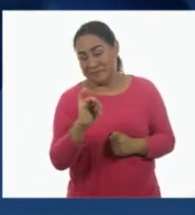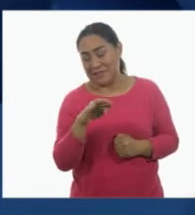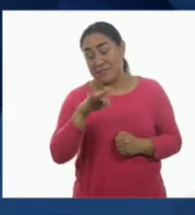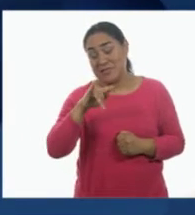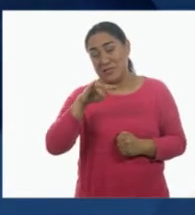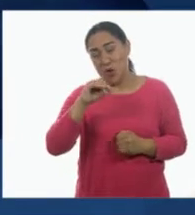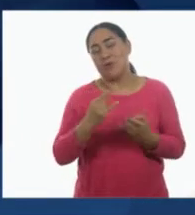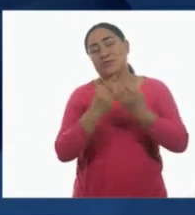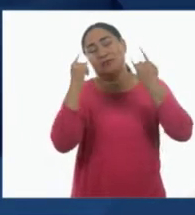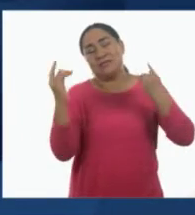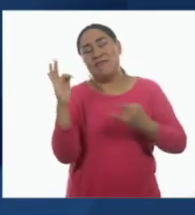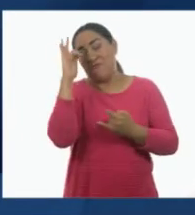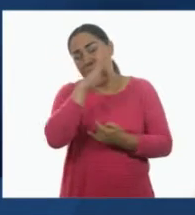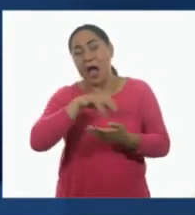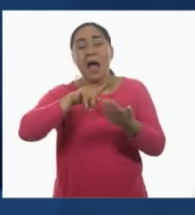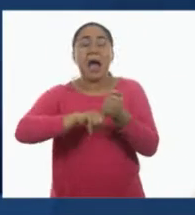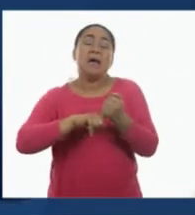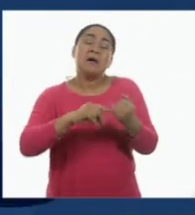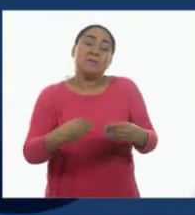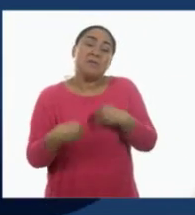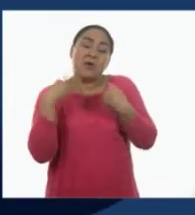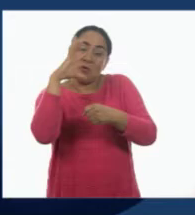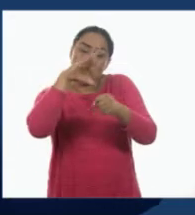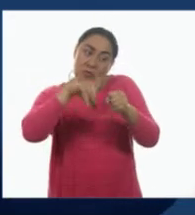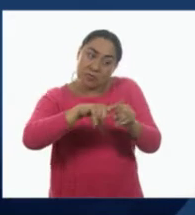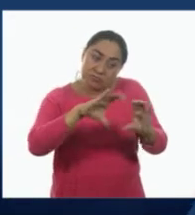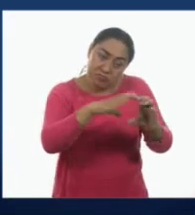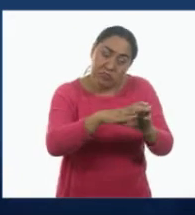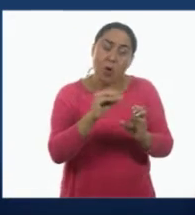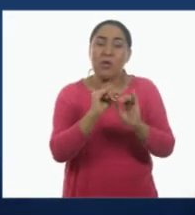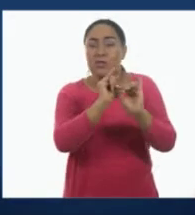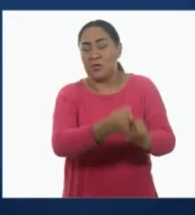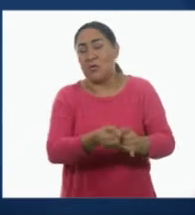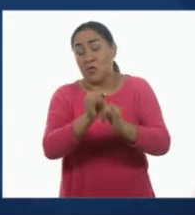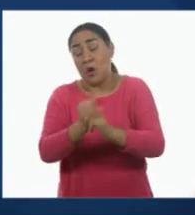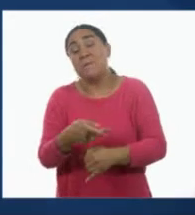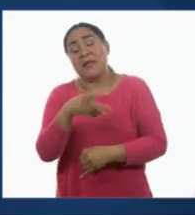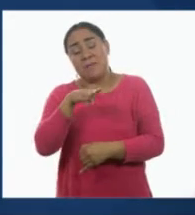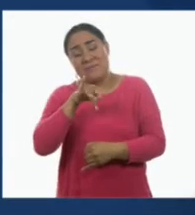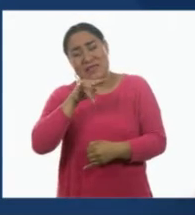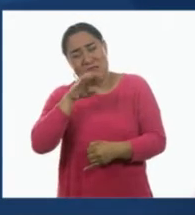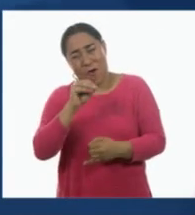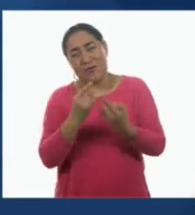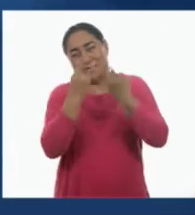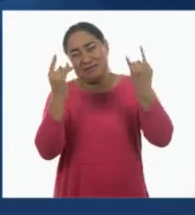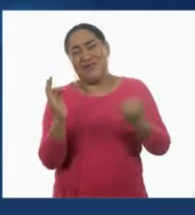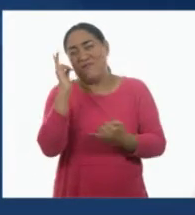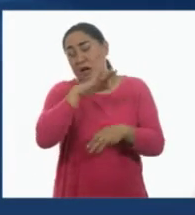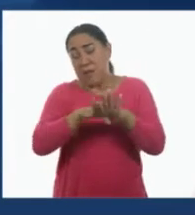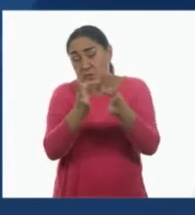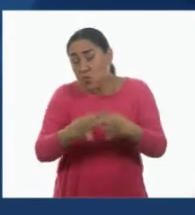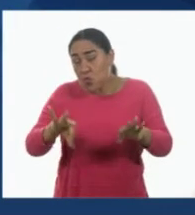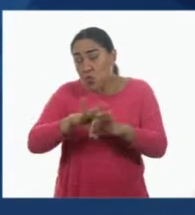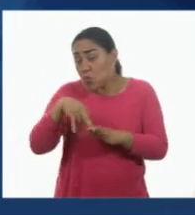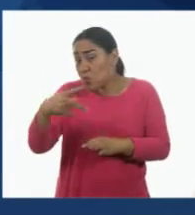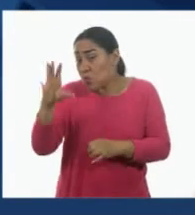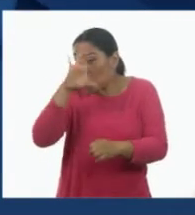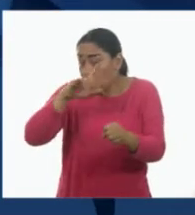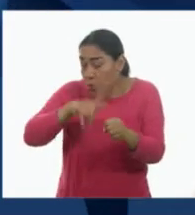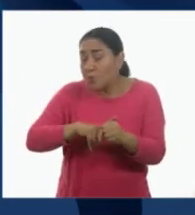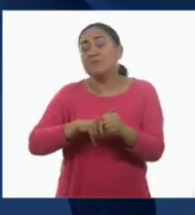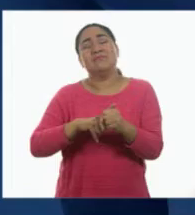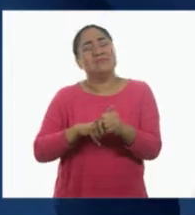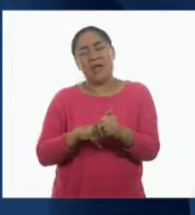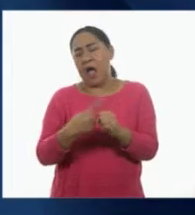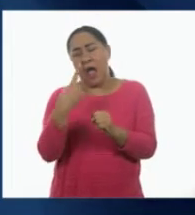abordar muchos aspectos de la vida individual y cultural, pero habitualmente el mito más importante en una cultura, el que llega a ser el modelo